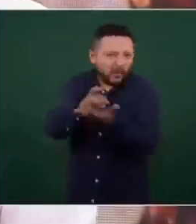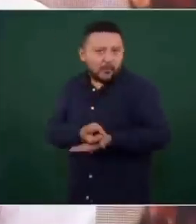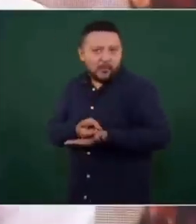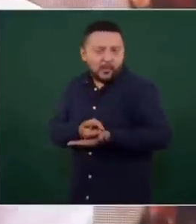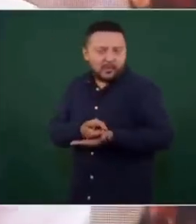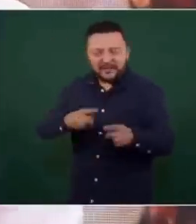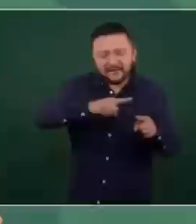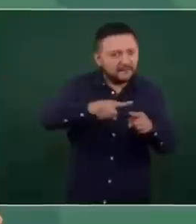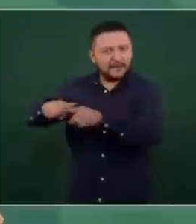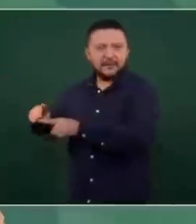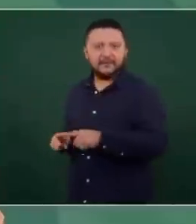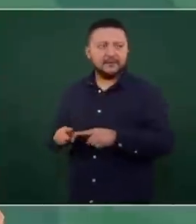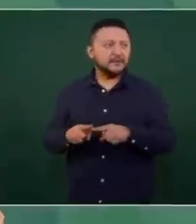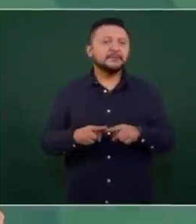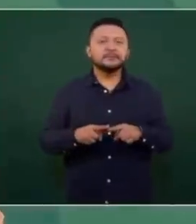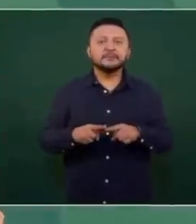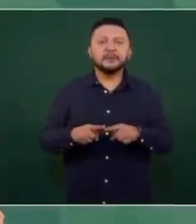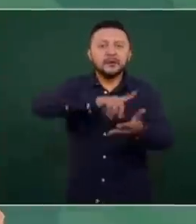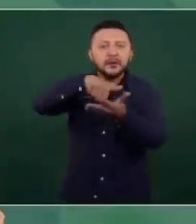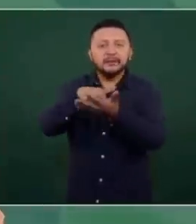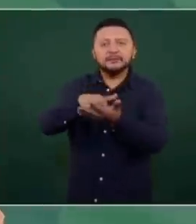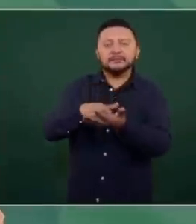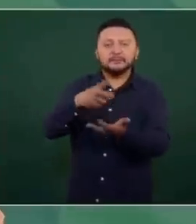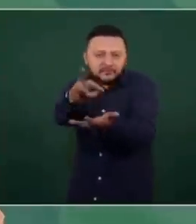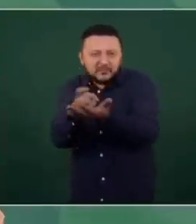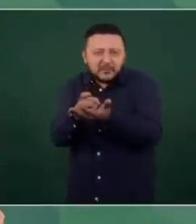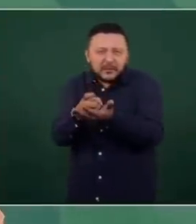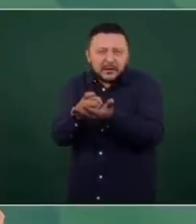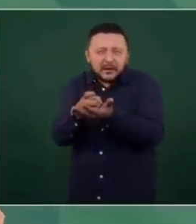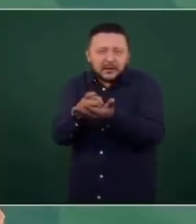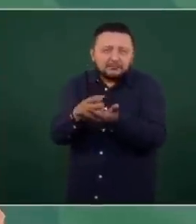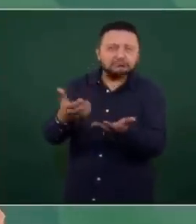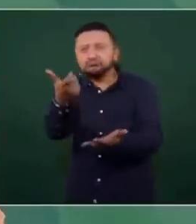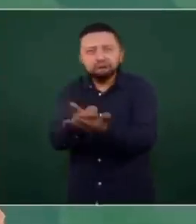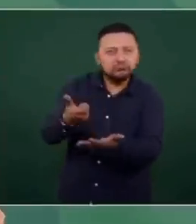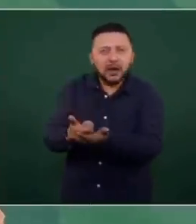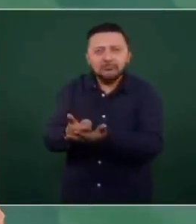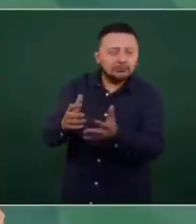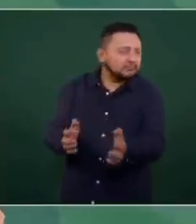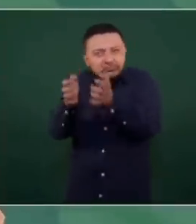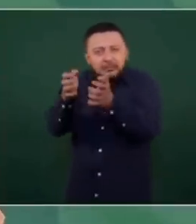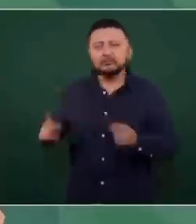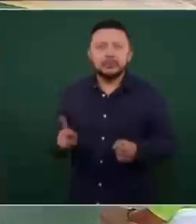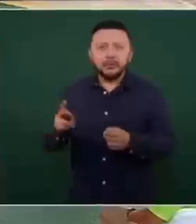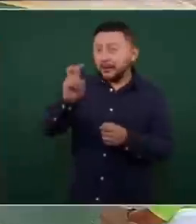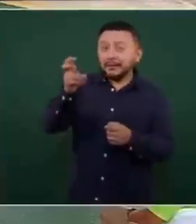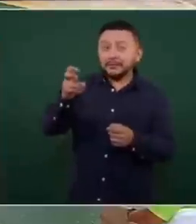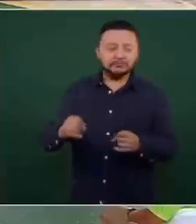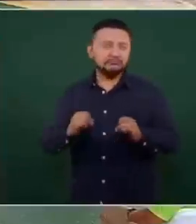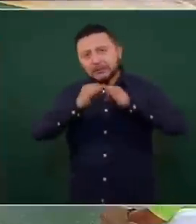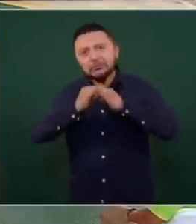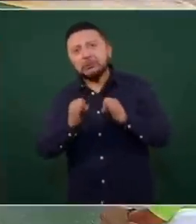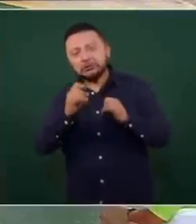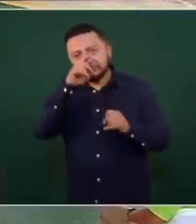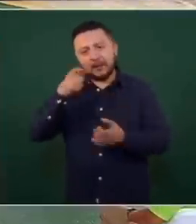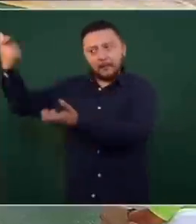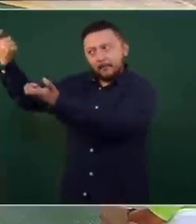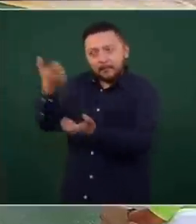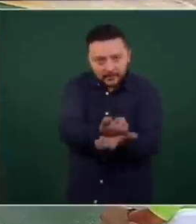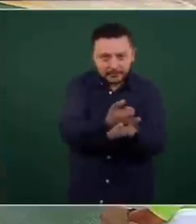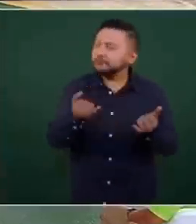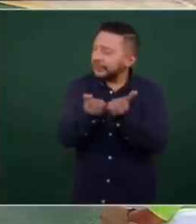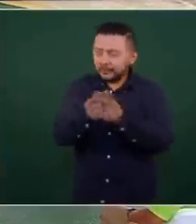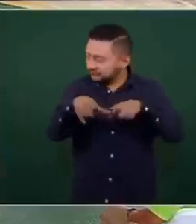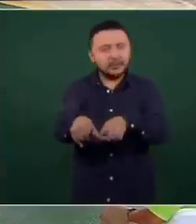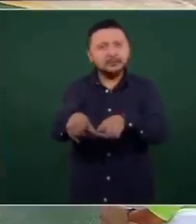corporaciones se apropian de bienes nacionales, de bienes del pueblo, estas mismas corporaciones financiaban, y